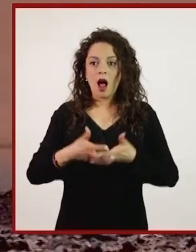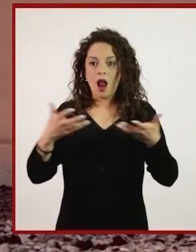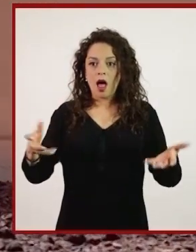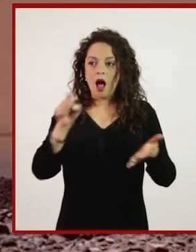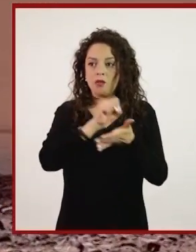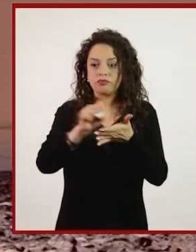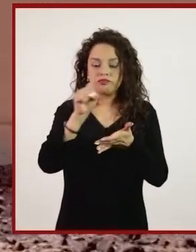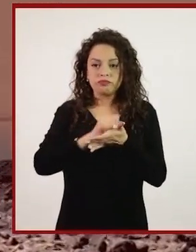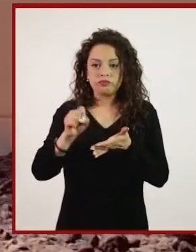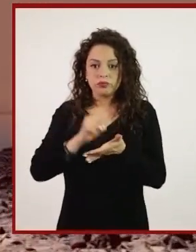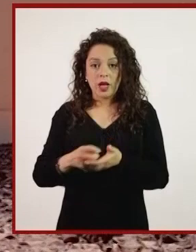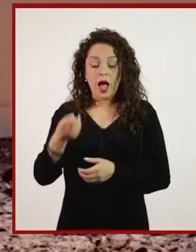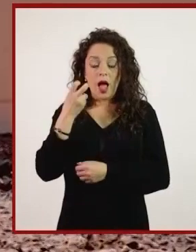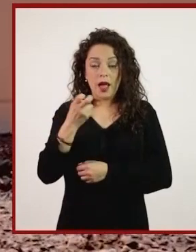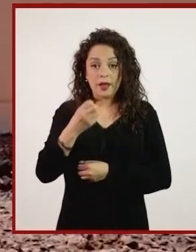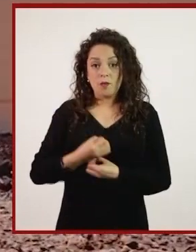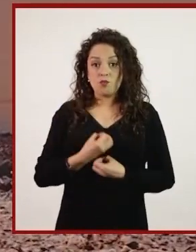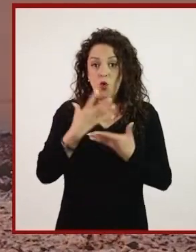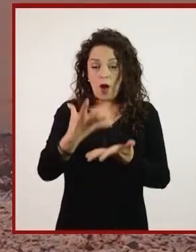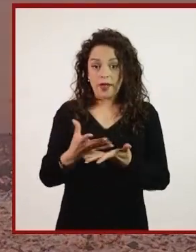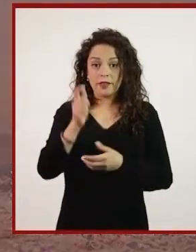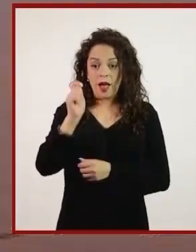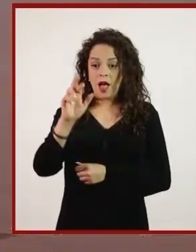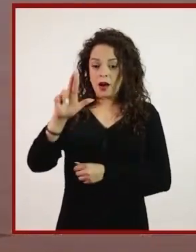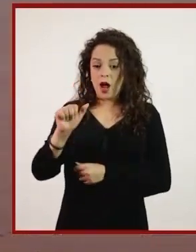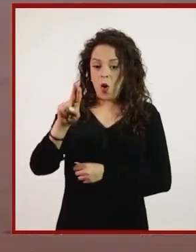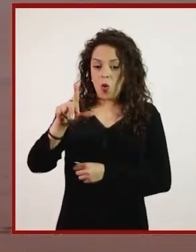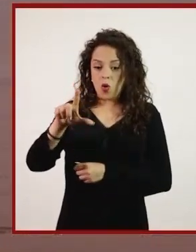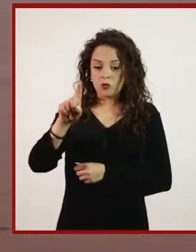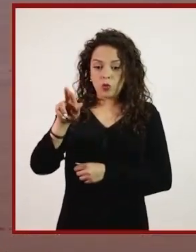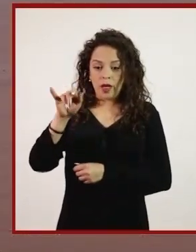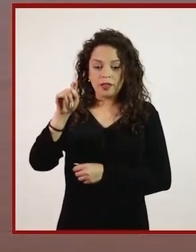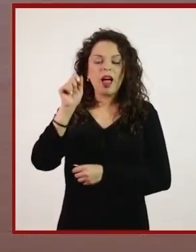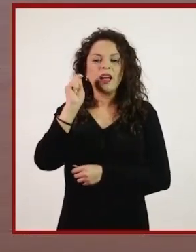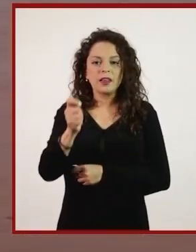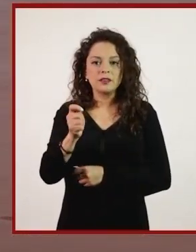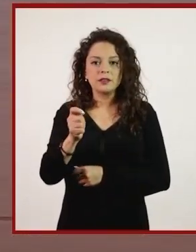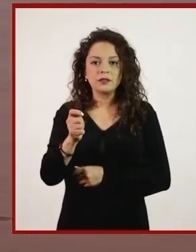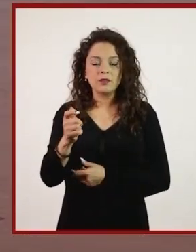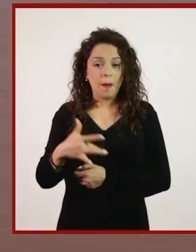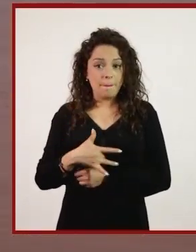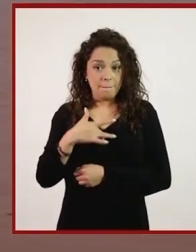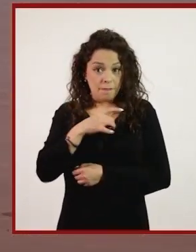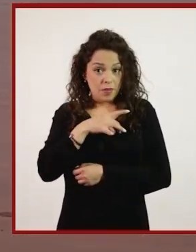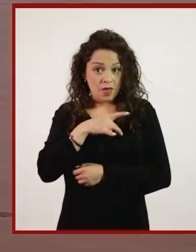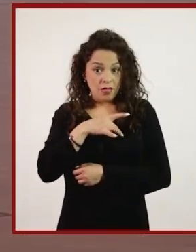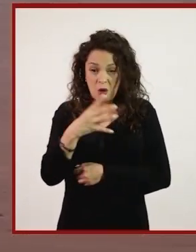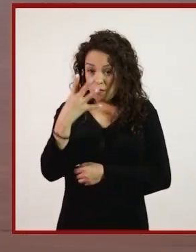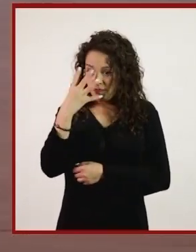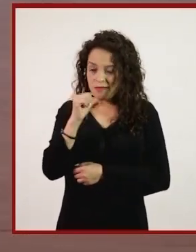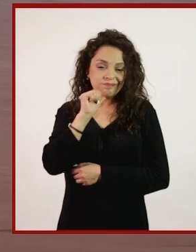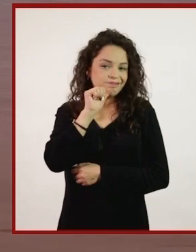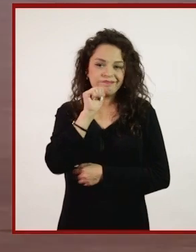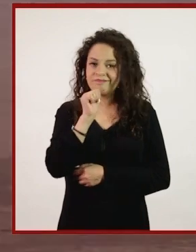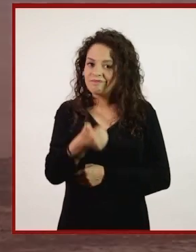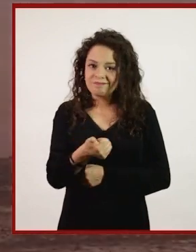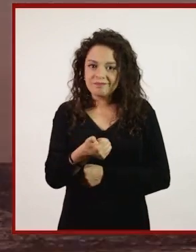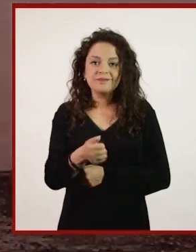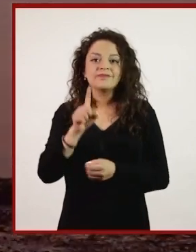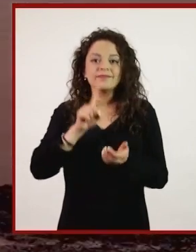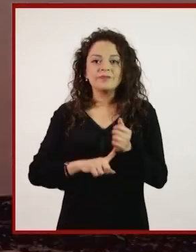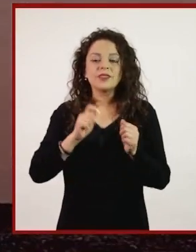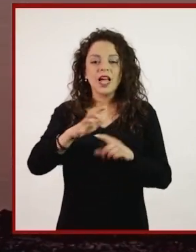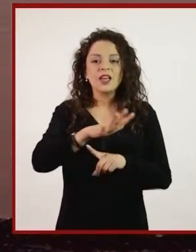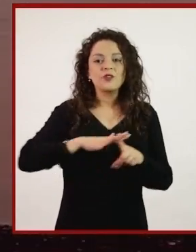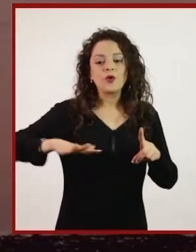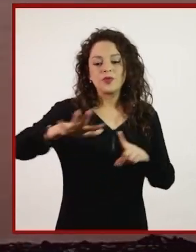de Atacama, hay dos frases escritas en la piedra y en la arena. Estas frases compuestas por el poeta chileno Raúl Zurita son